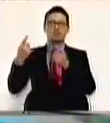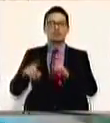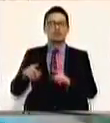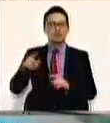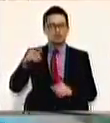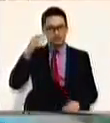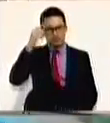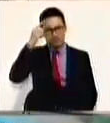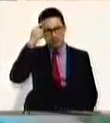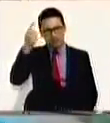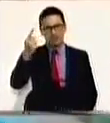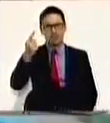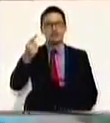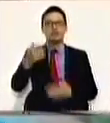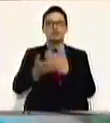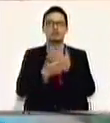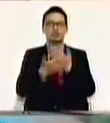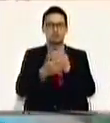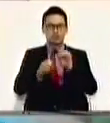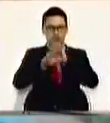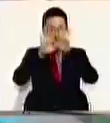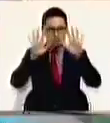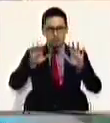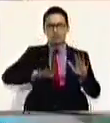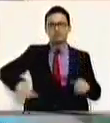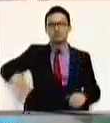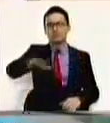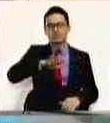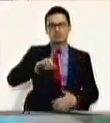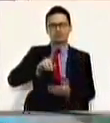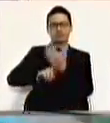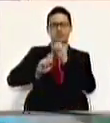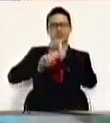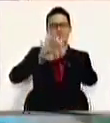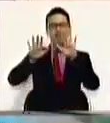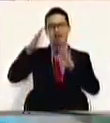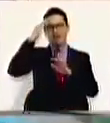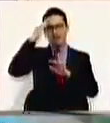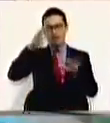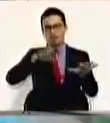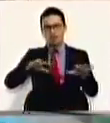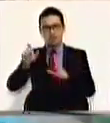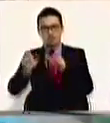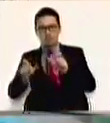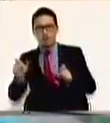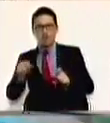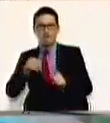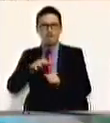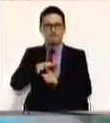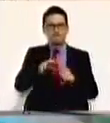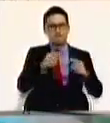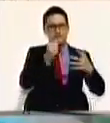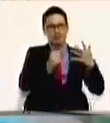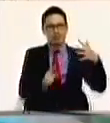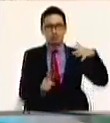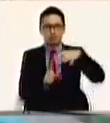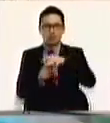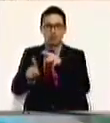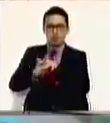ilustrar todo lo que ocurre en la zona, a qué se debe la presión, cómo se está operando los distintos actores, cómo juegan en la